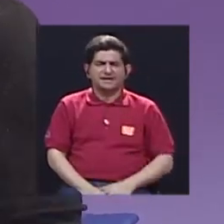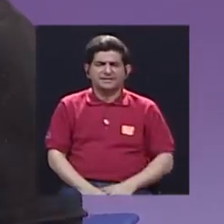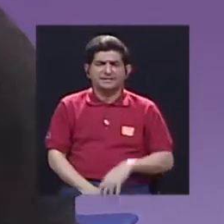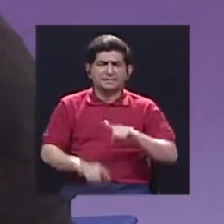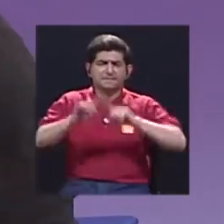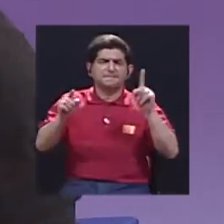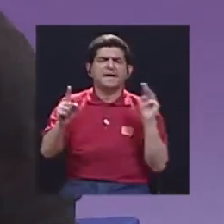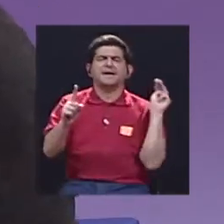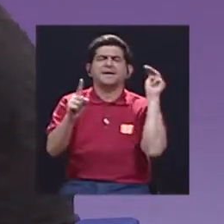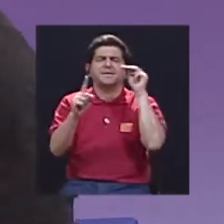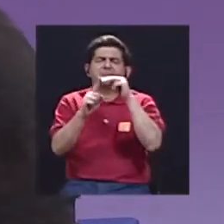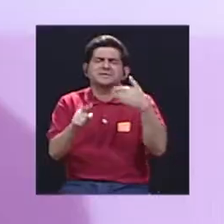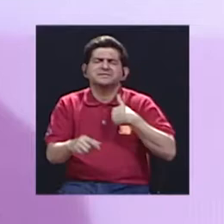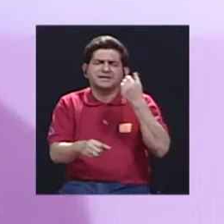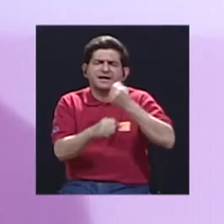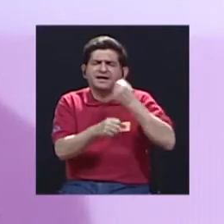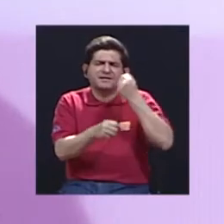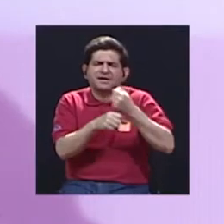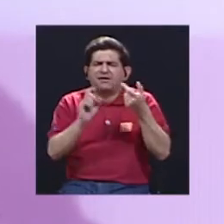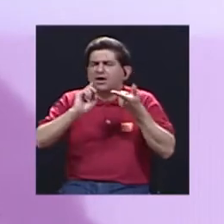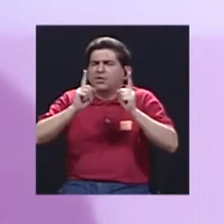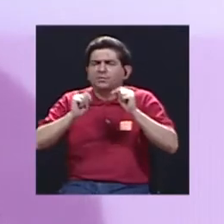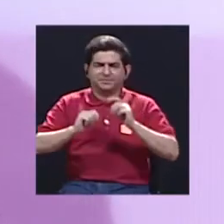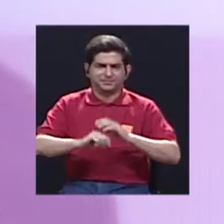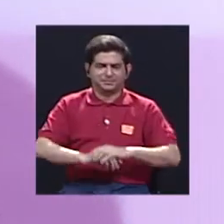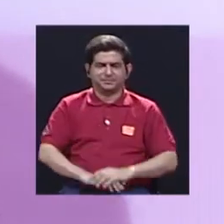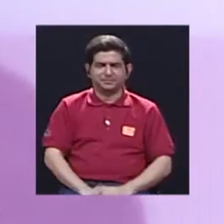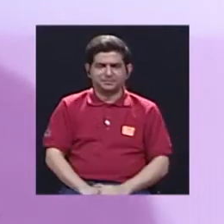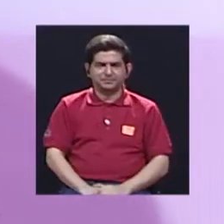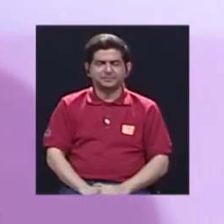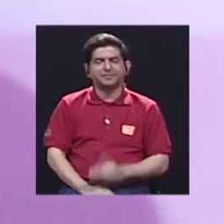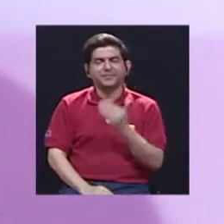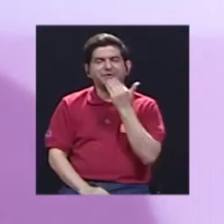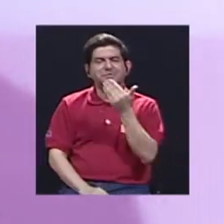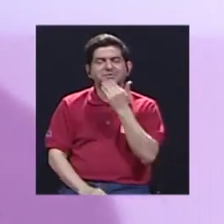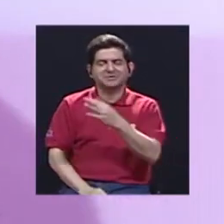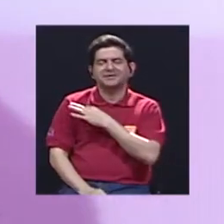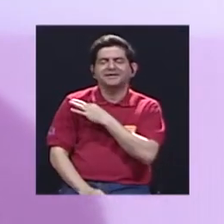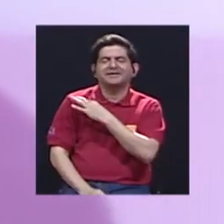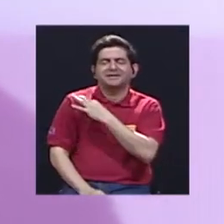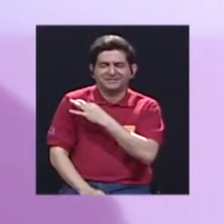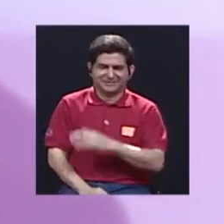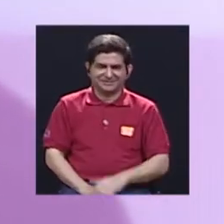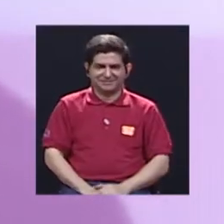cuál es el mensaje de tu obra, de tu pieza? Sí, gracias por la invitación.